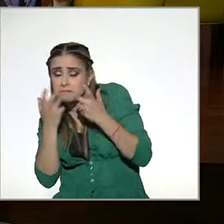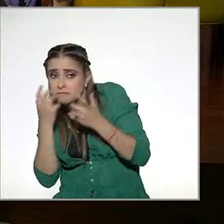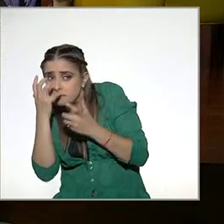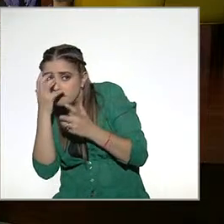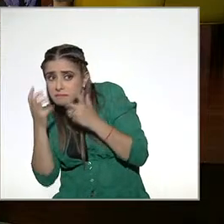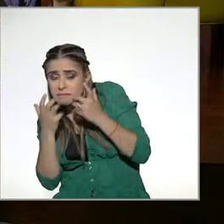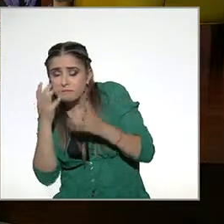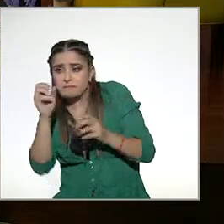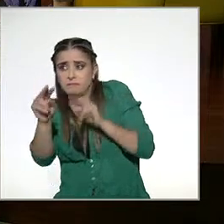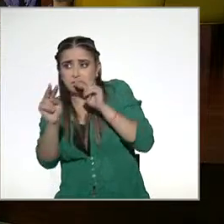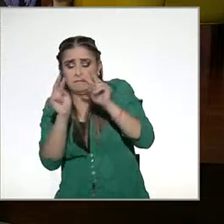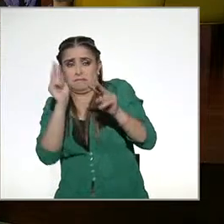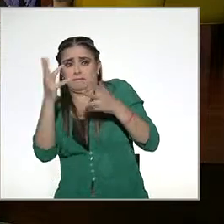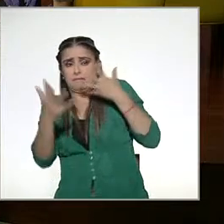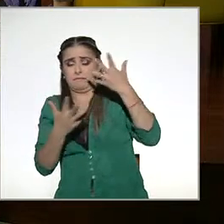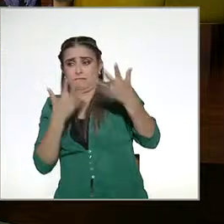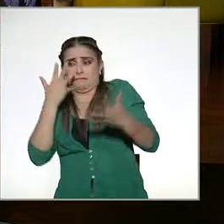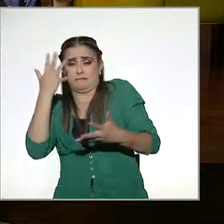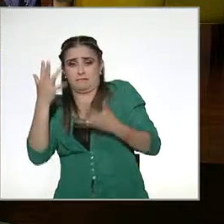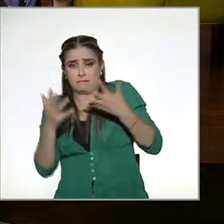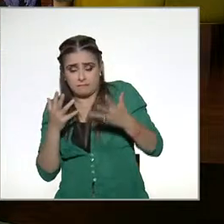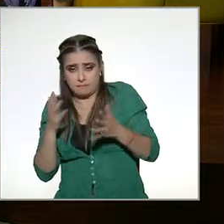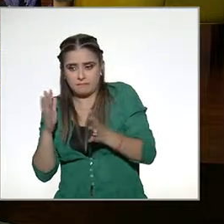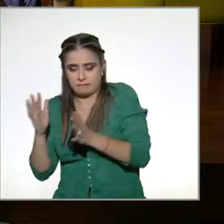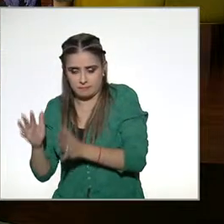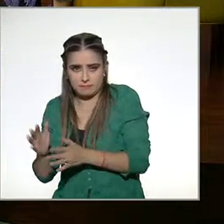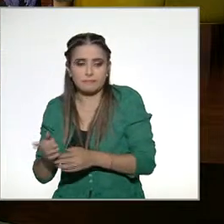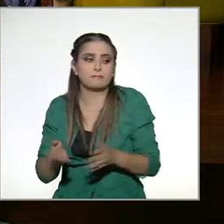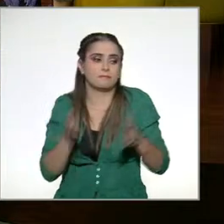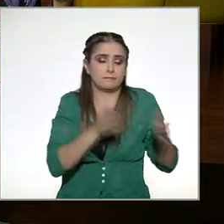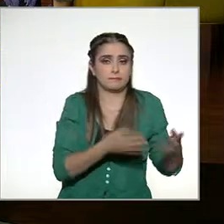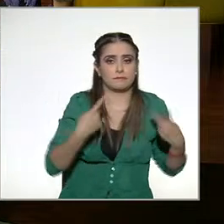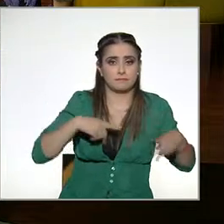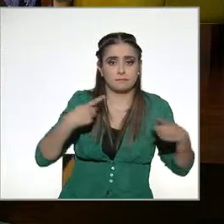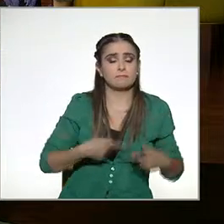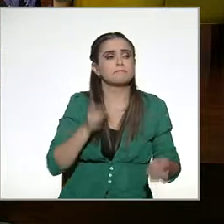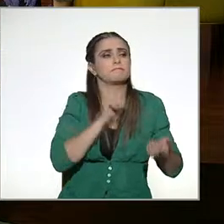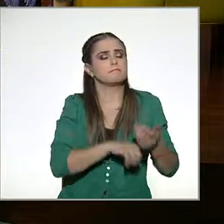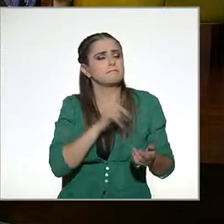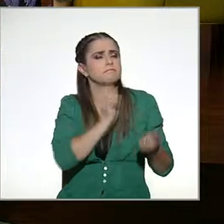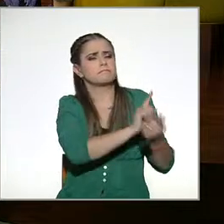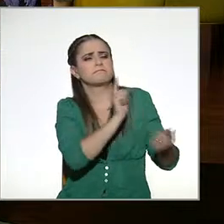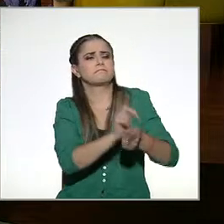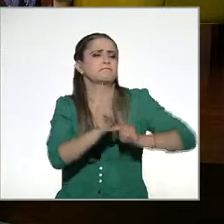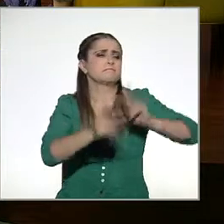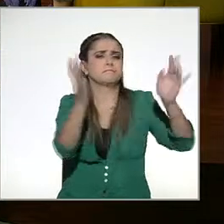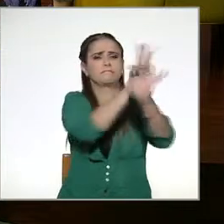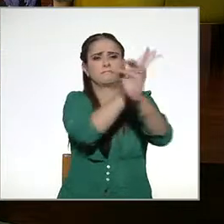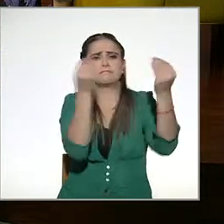se saturan. Y lo contrario pasa con las personas que son extrovertidas.